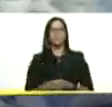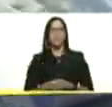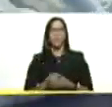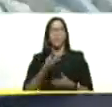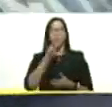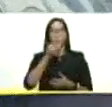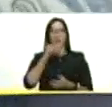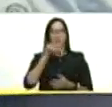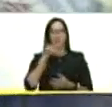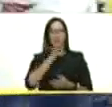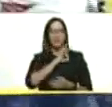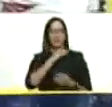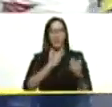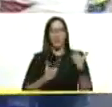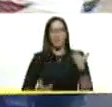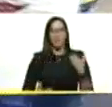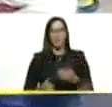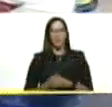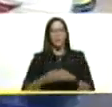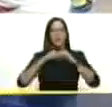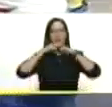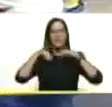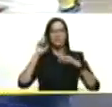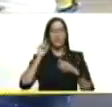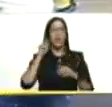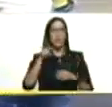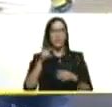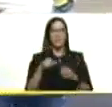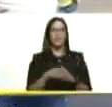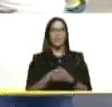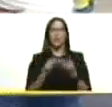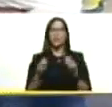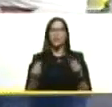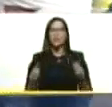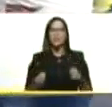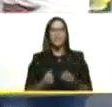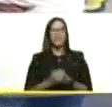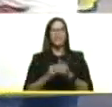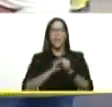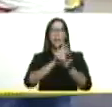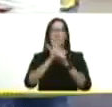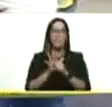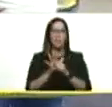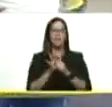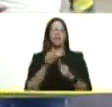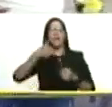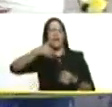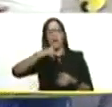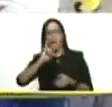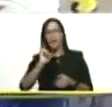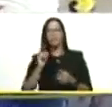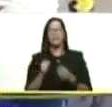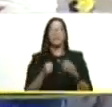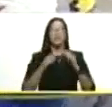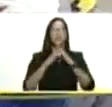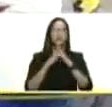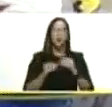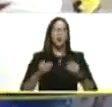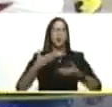señor presidente. Mis bendiciones a usted, que con tanta pandemia que ha existido y todo